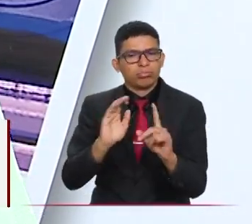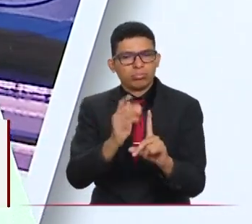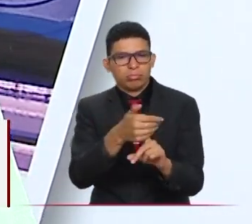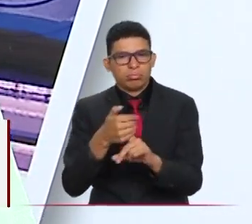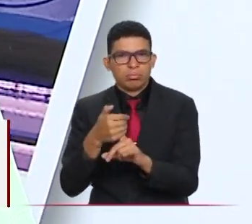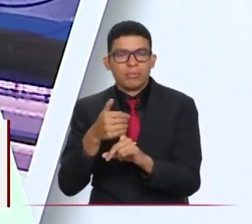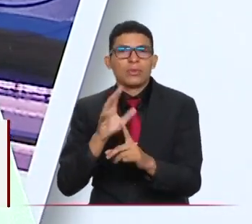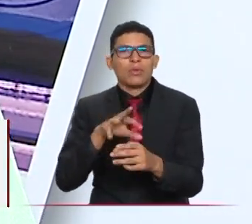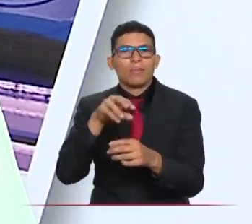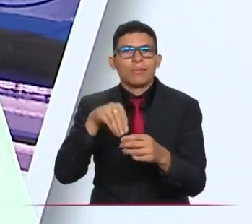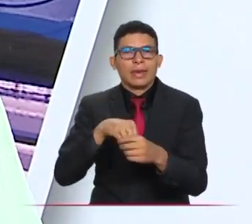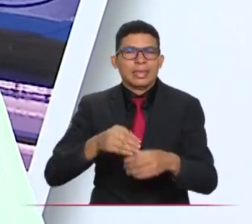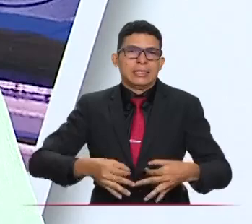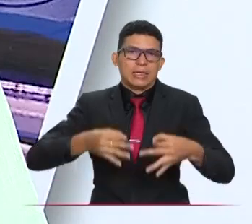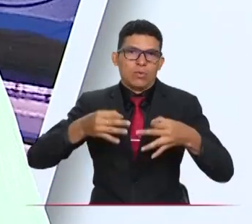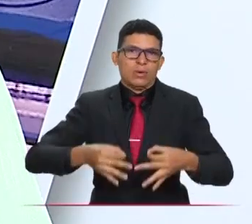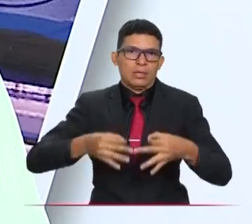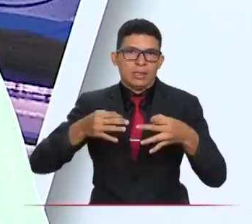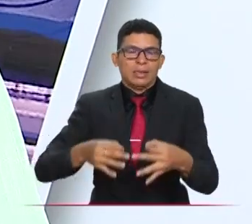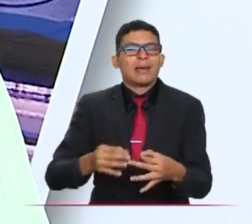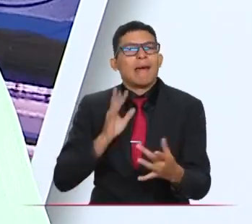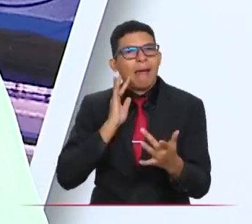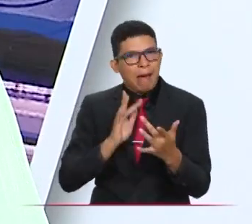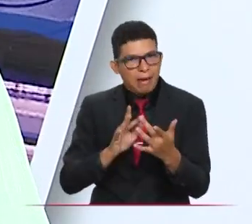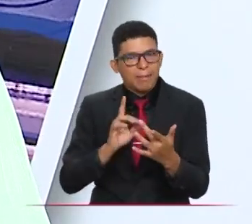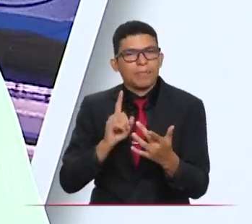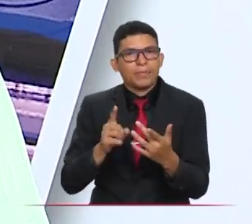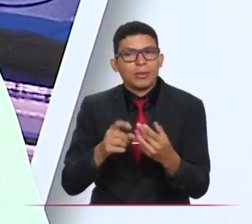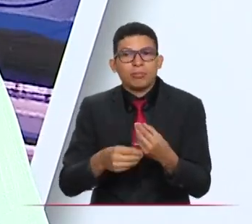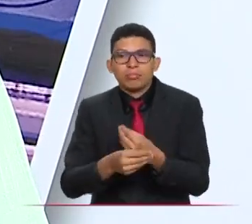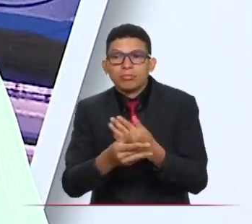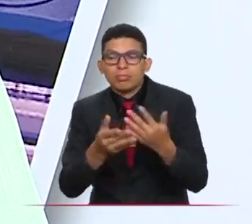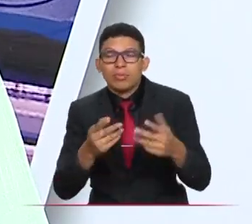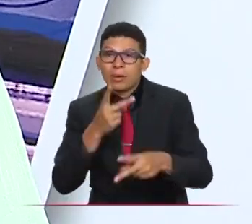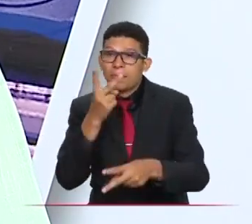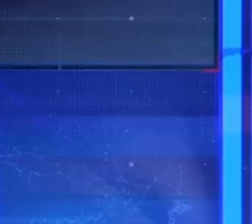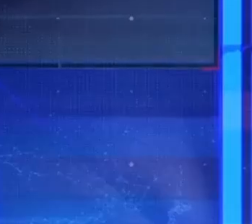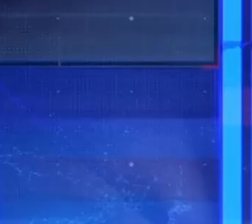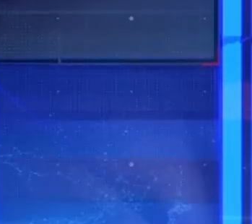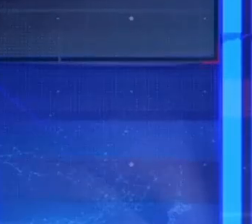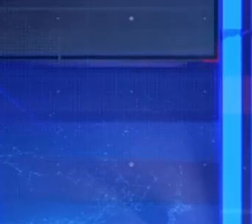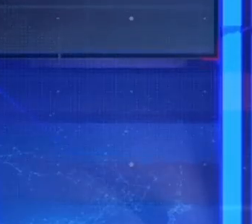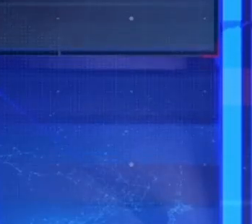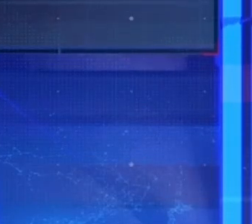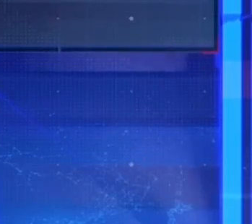protección dentro del esquema de seguridad que tienen que brindarles a quienes tienen en peligro su vida.